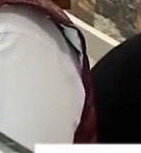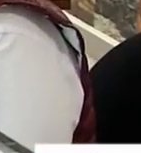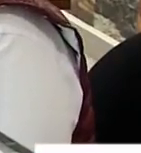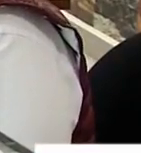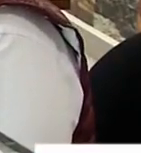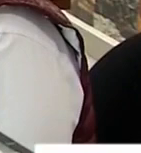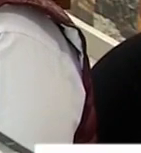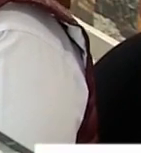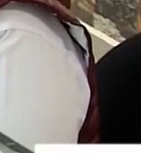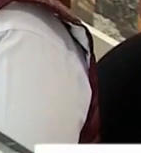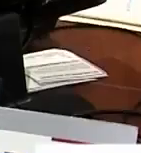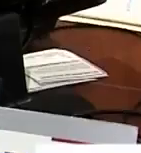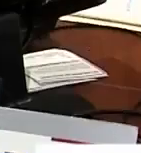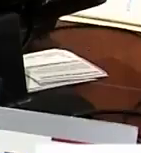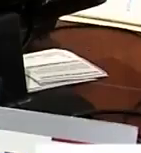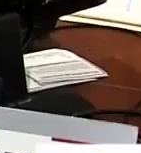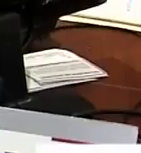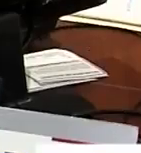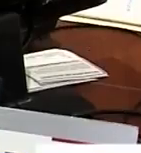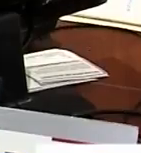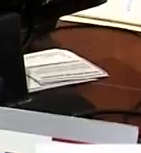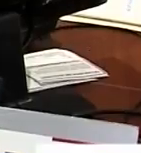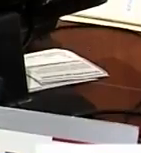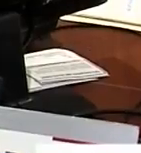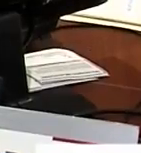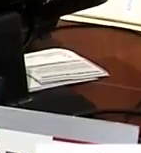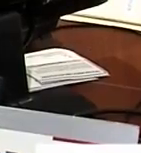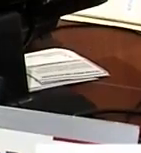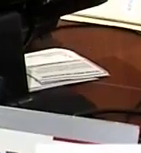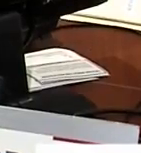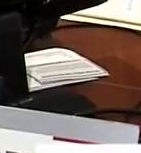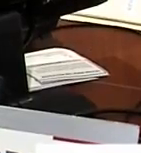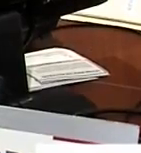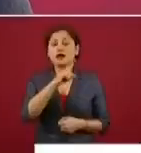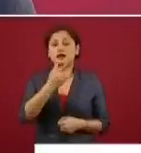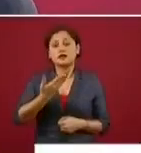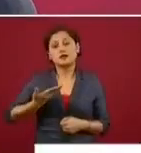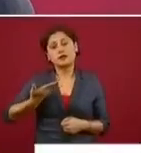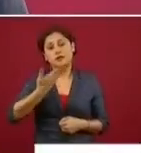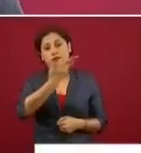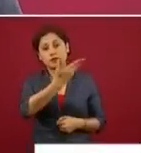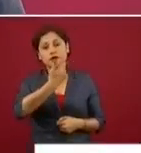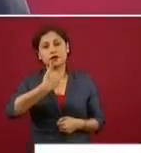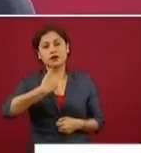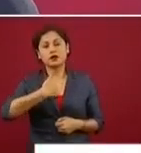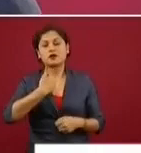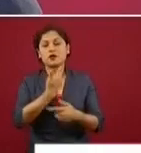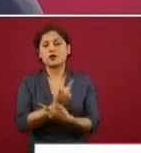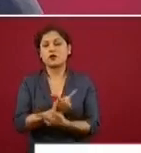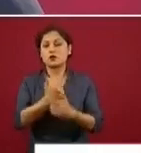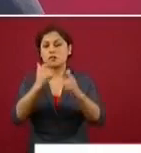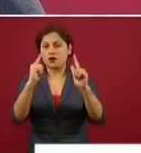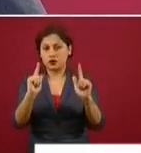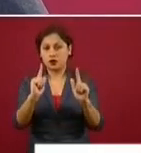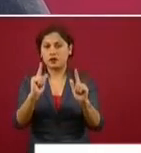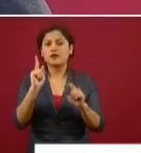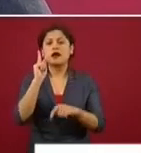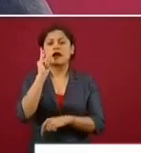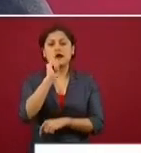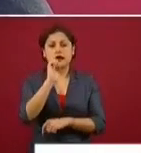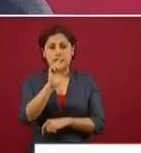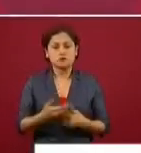adelantó que la economía global sufrirá una grave desaceleración según sus previsiones la economía crecerá